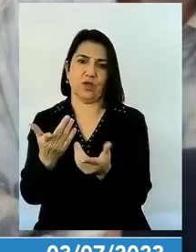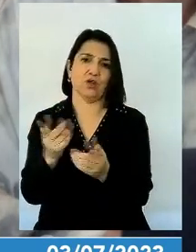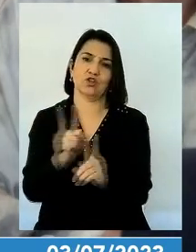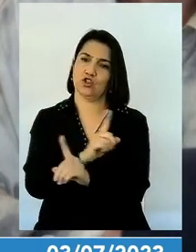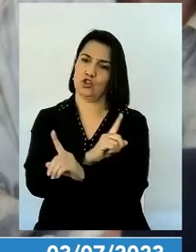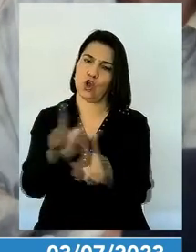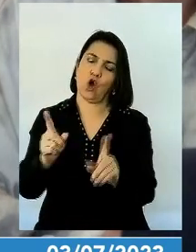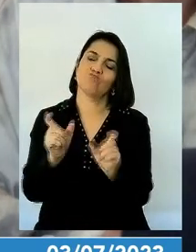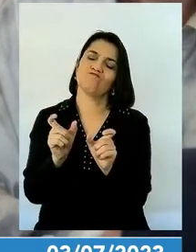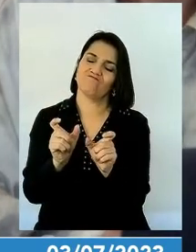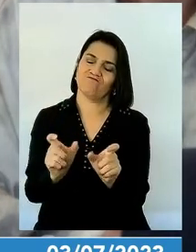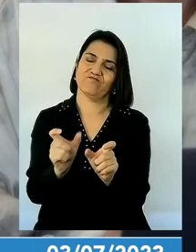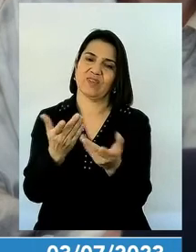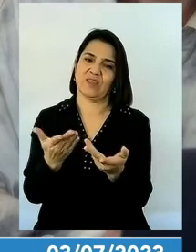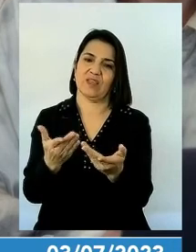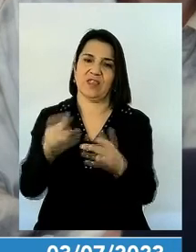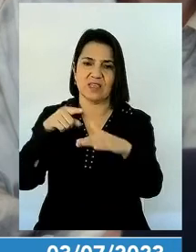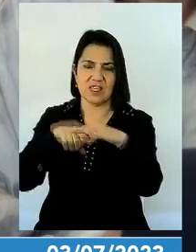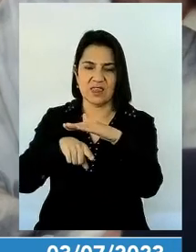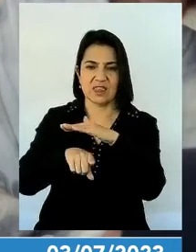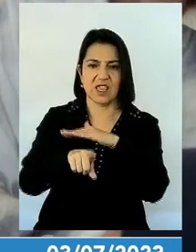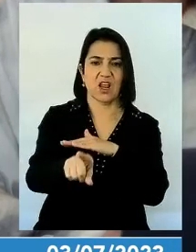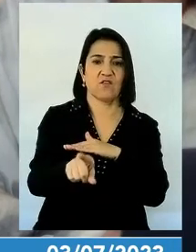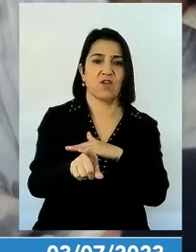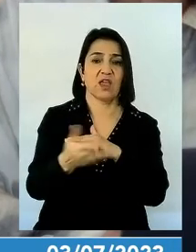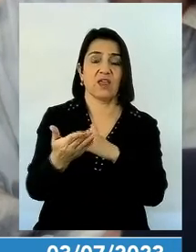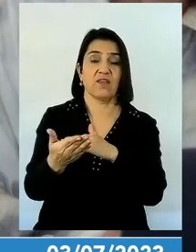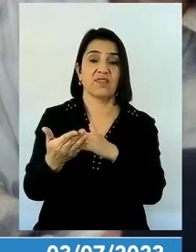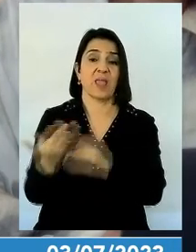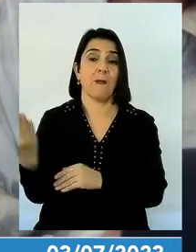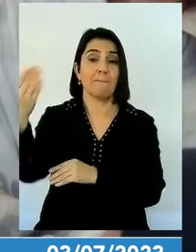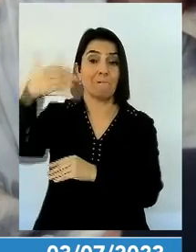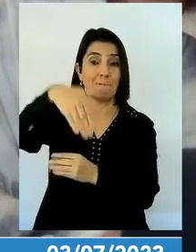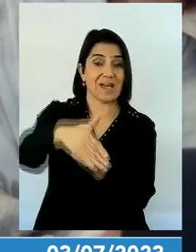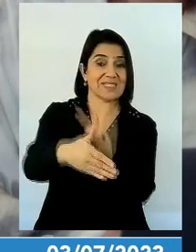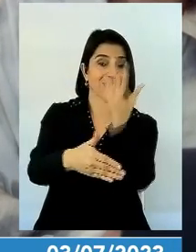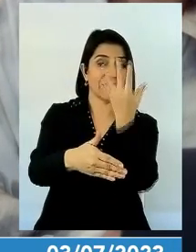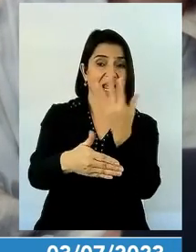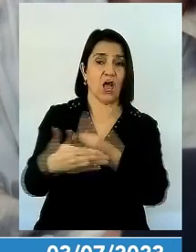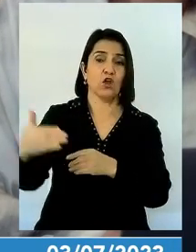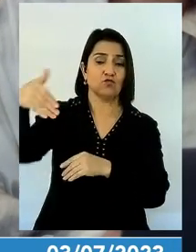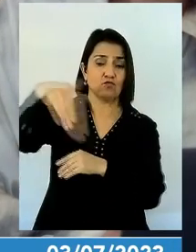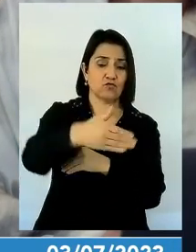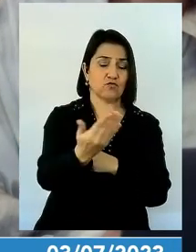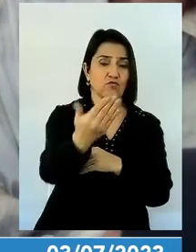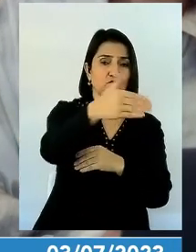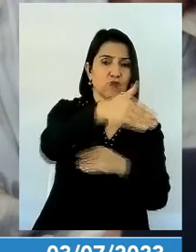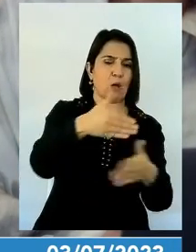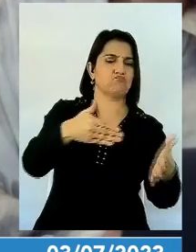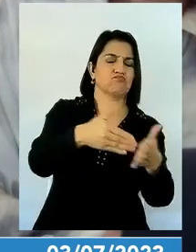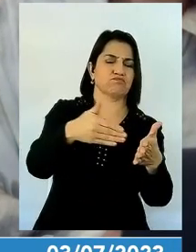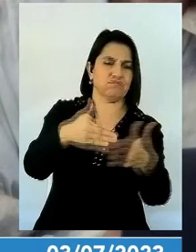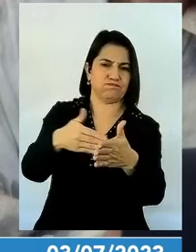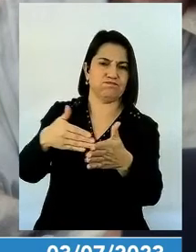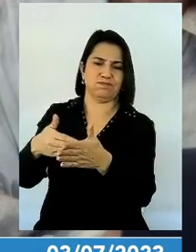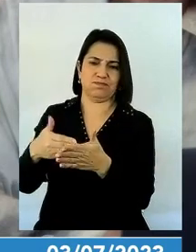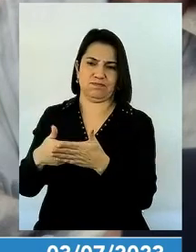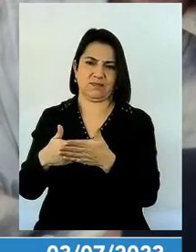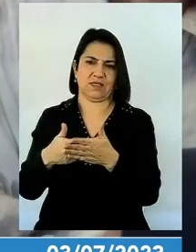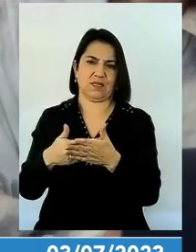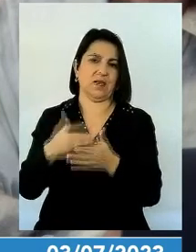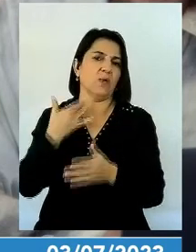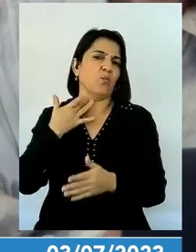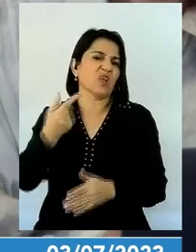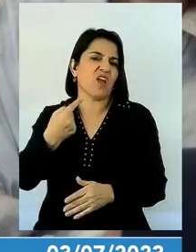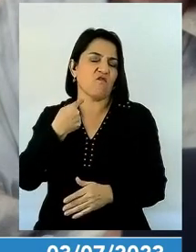interferencia con rutas migratorias de ballenas y otros mamíferos marinos, y esto está dado también por la contaminación que tenemos hoy en día, como el